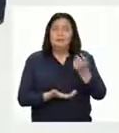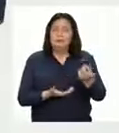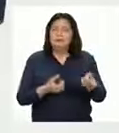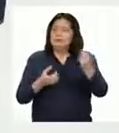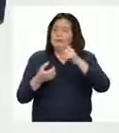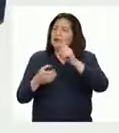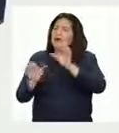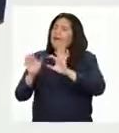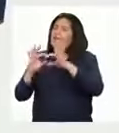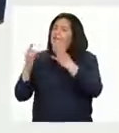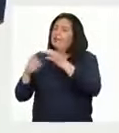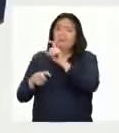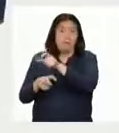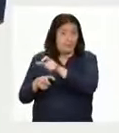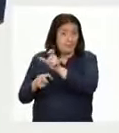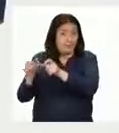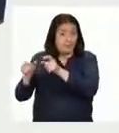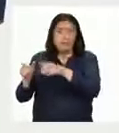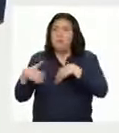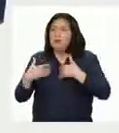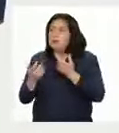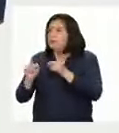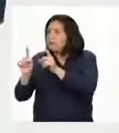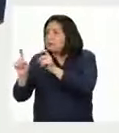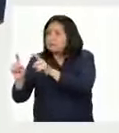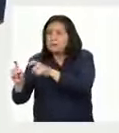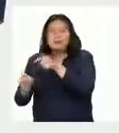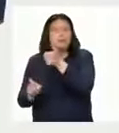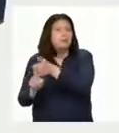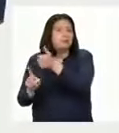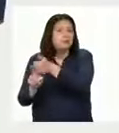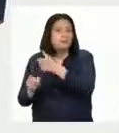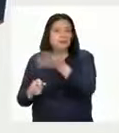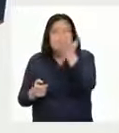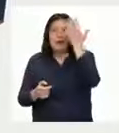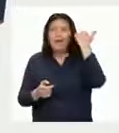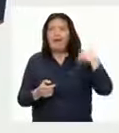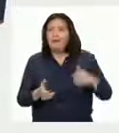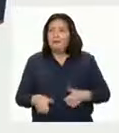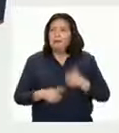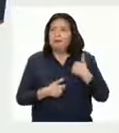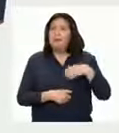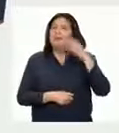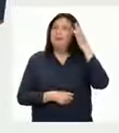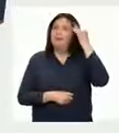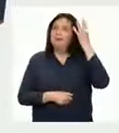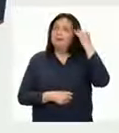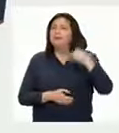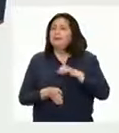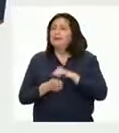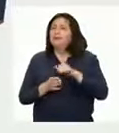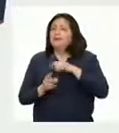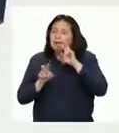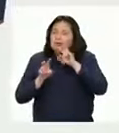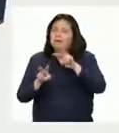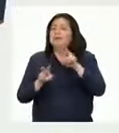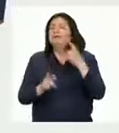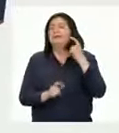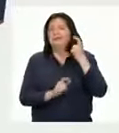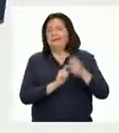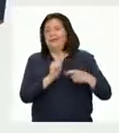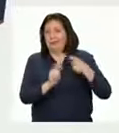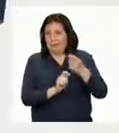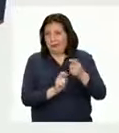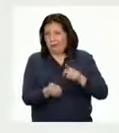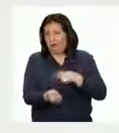de nuestra familia son la primera fuente de información, pues ellos mismos han vivido, practicado o visto las tradiciones y costumbres que